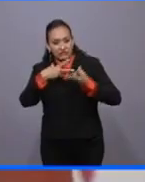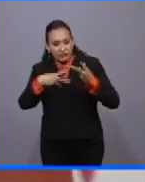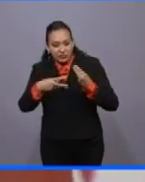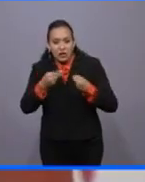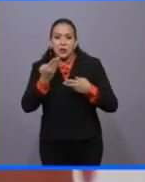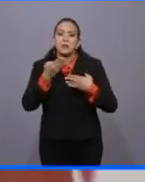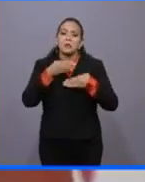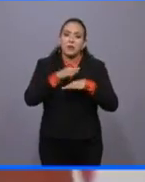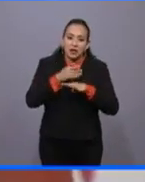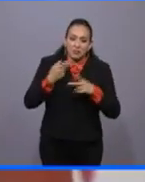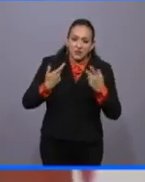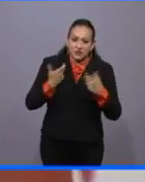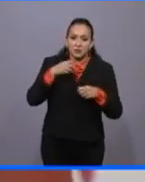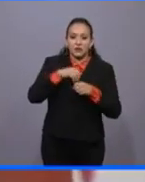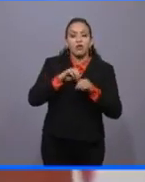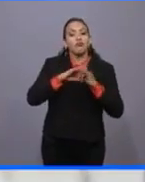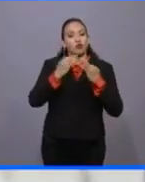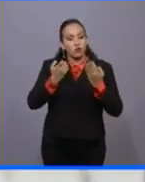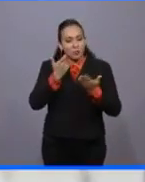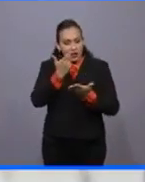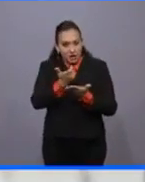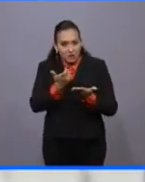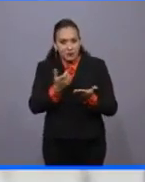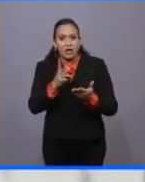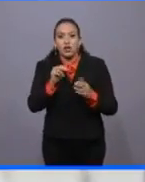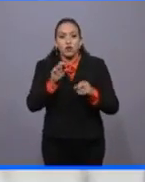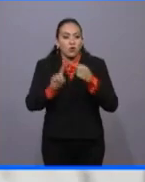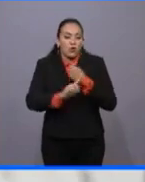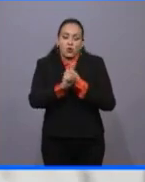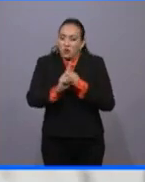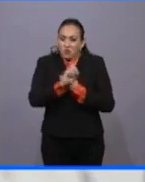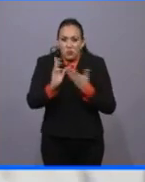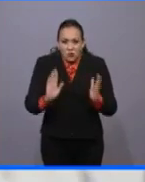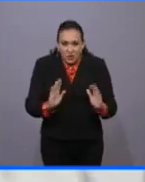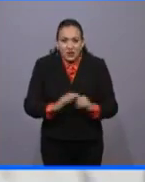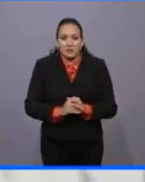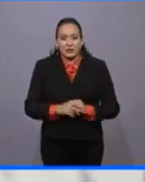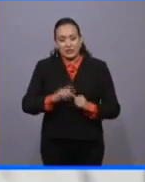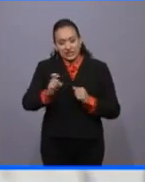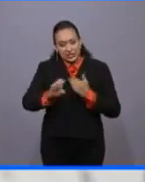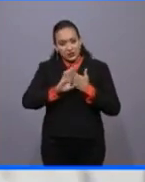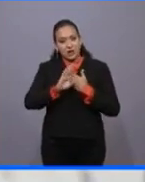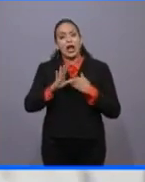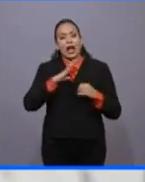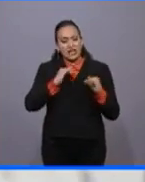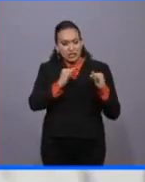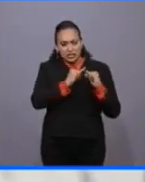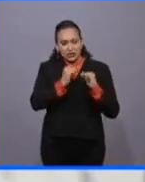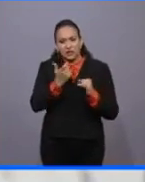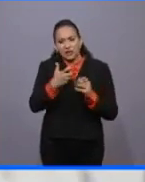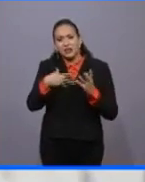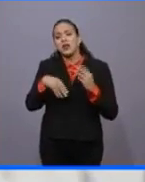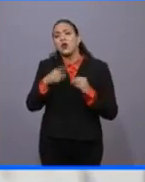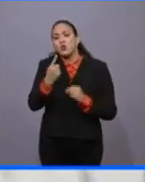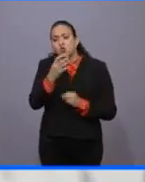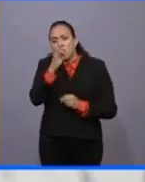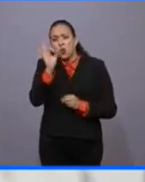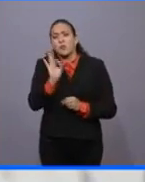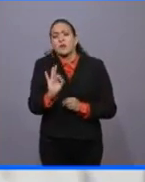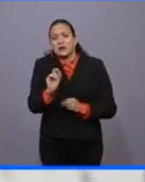al sistema de pagos, que no hubiera un contagio. Estas instituciones que son pequeñas no representan ni el